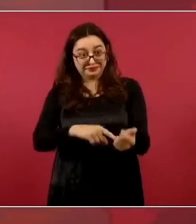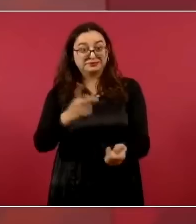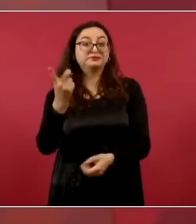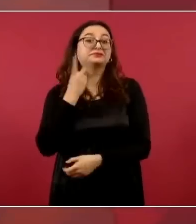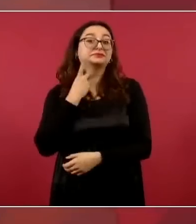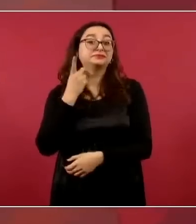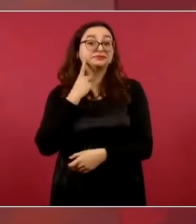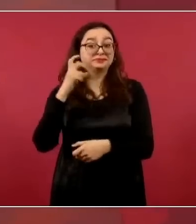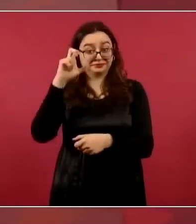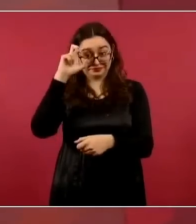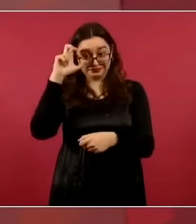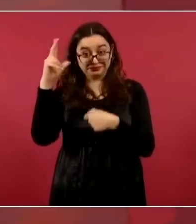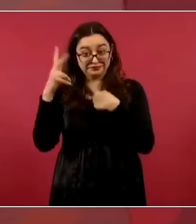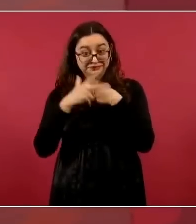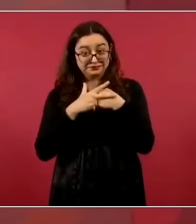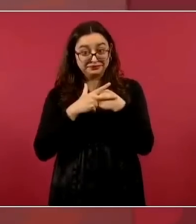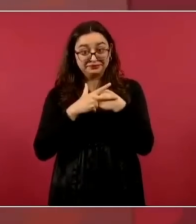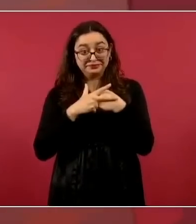dirigentes.